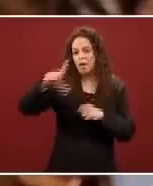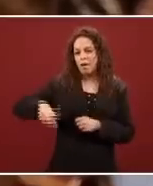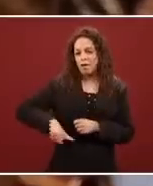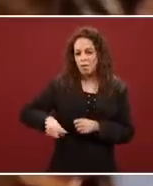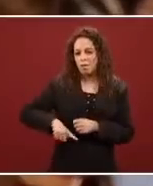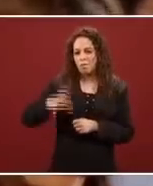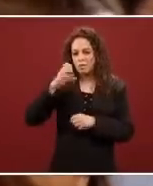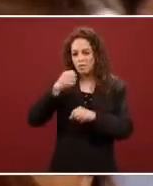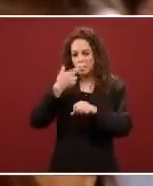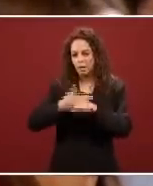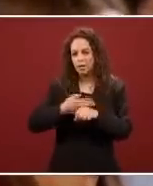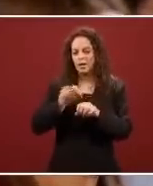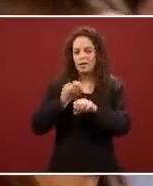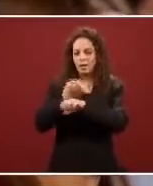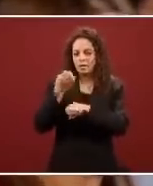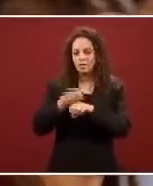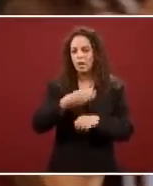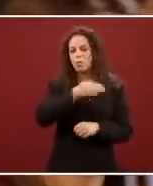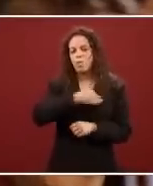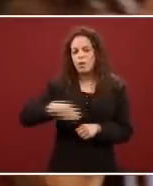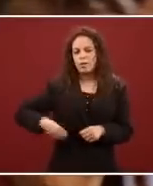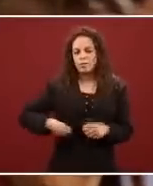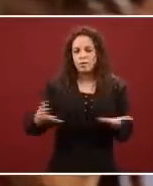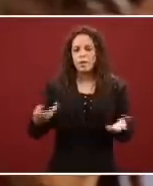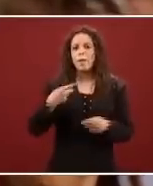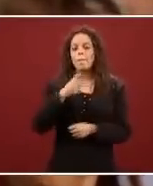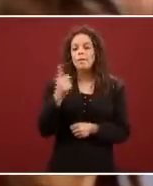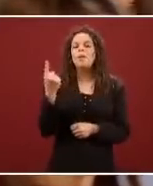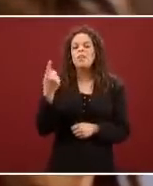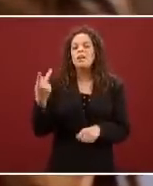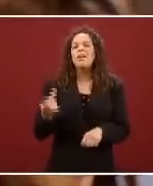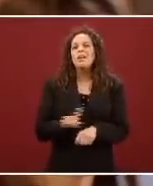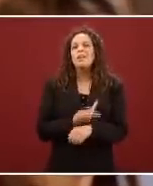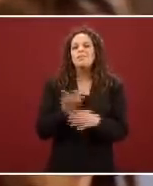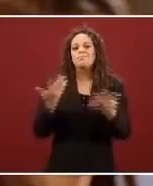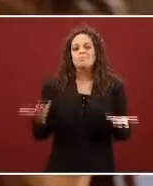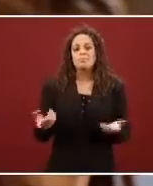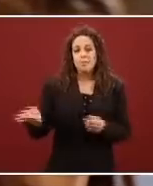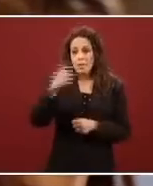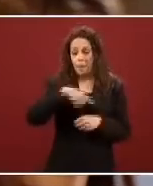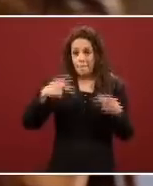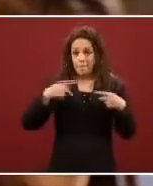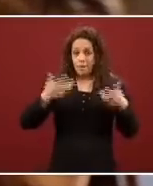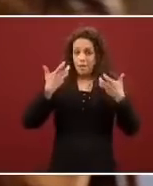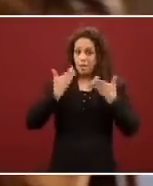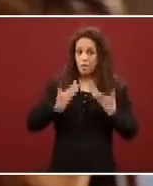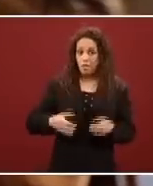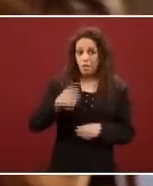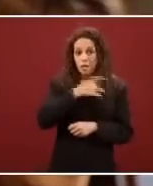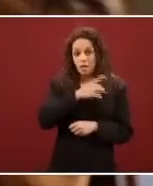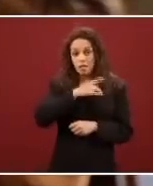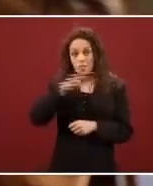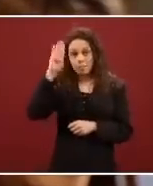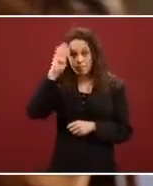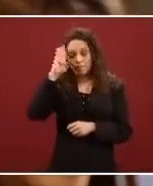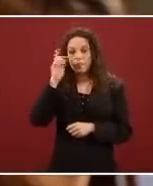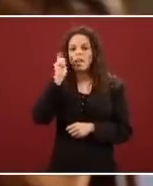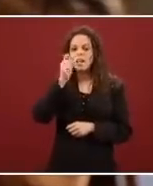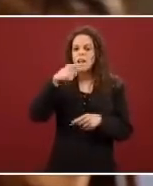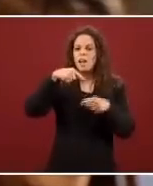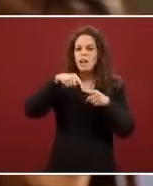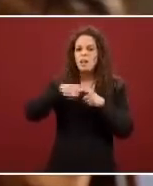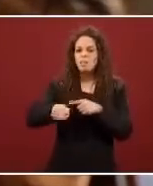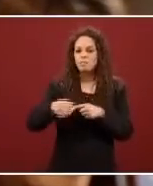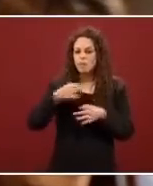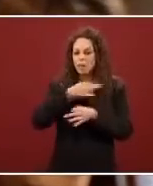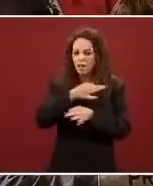en los estados, las direcciones en los municipios. Pero ¿qué pasa cuando la psicosis, el terrorismo y el pánico es sembrado por el gobierno? Tal